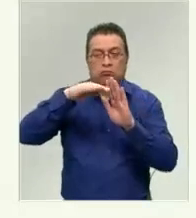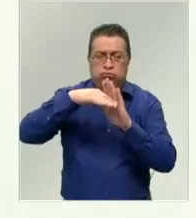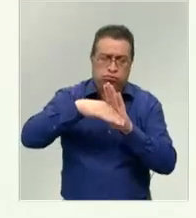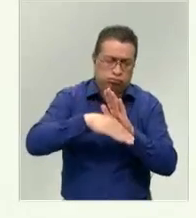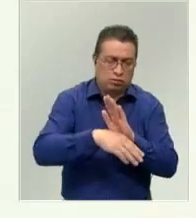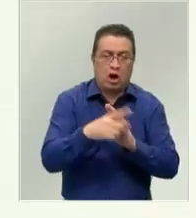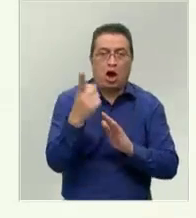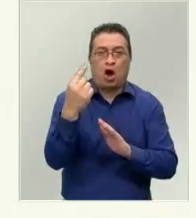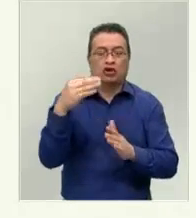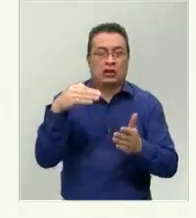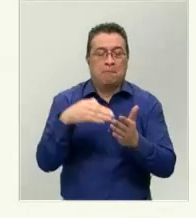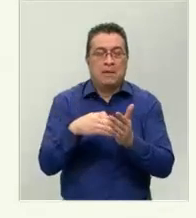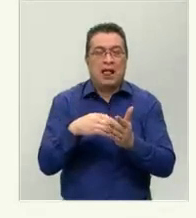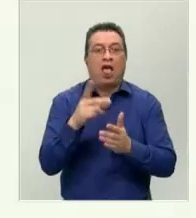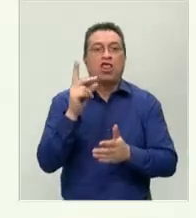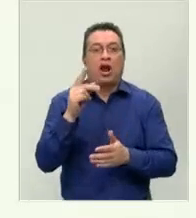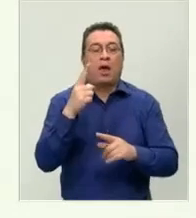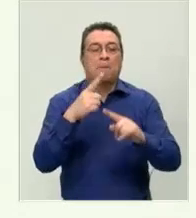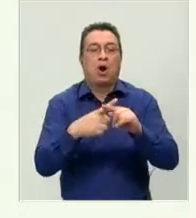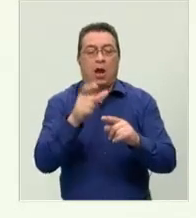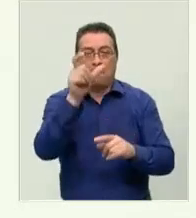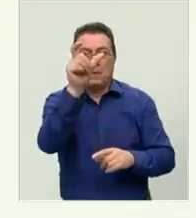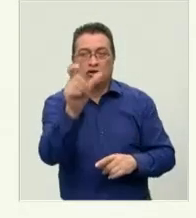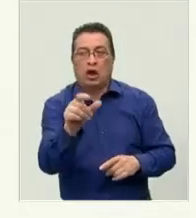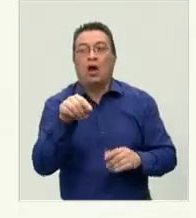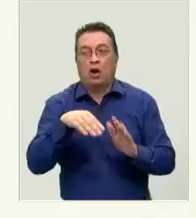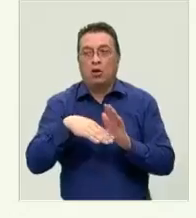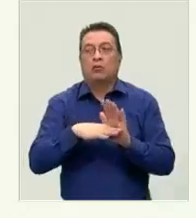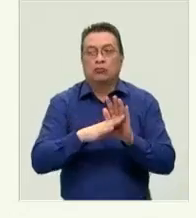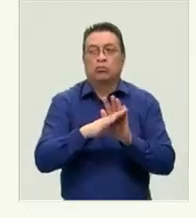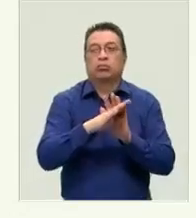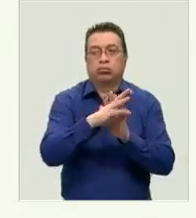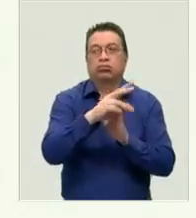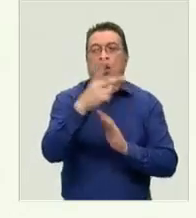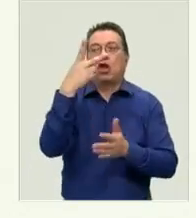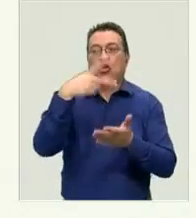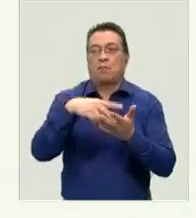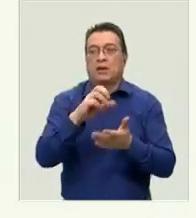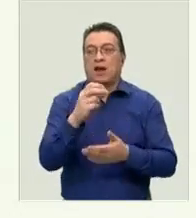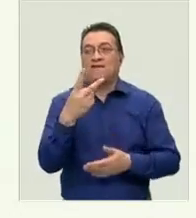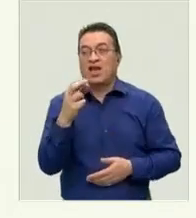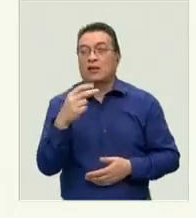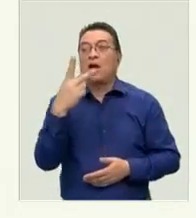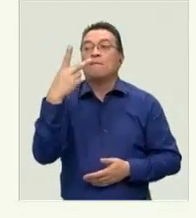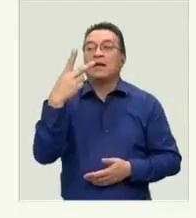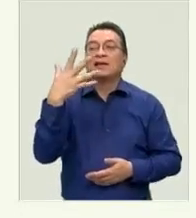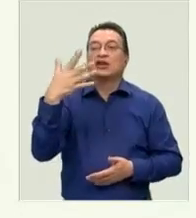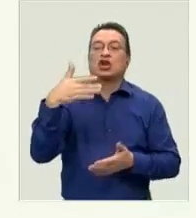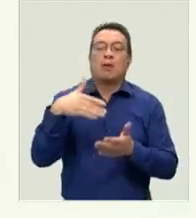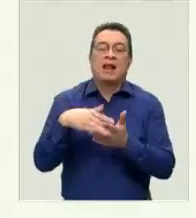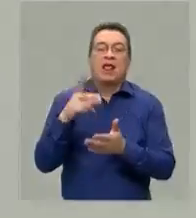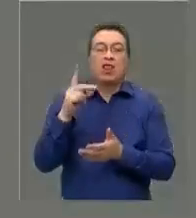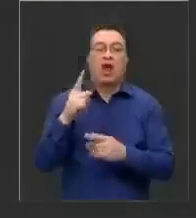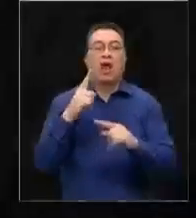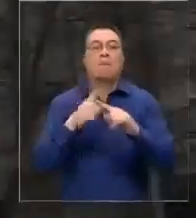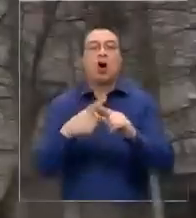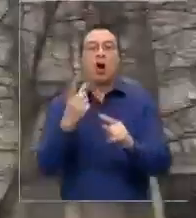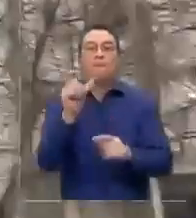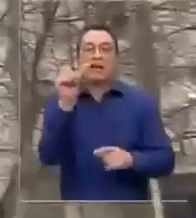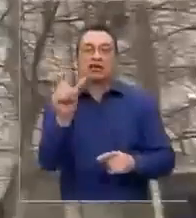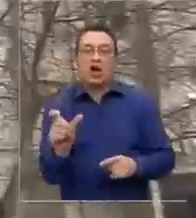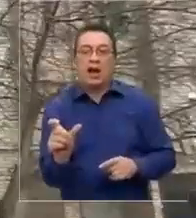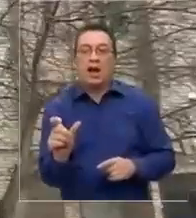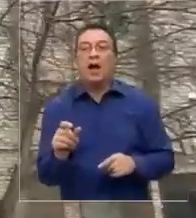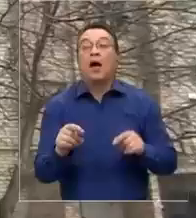casi $11,000 per cápita. Poco a poco fue subiendo hasta llegar el 2020 a $25,000 per cápita. Desde